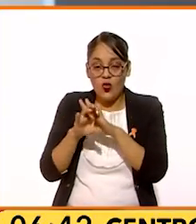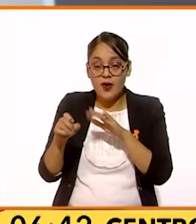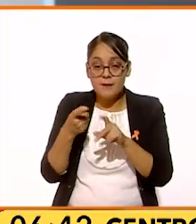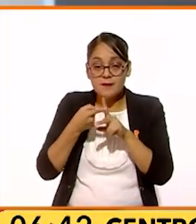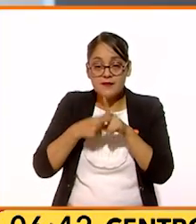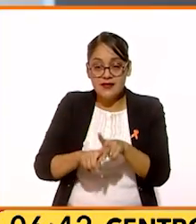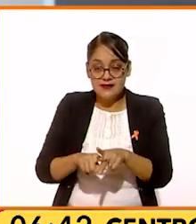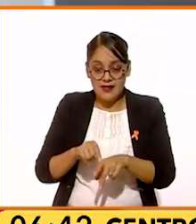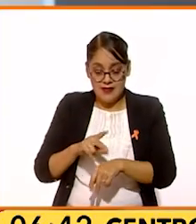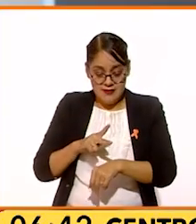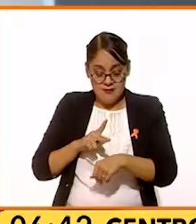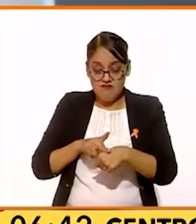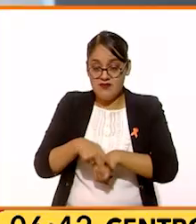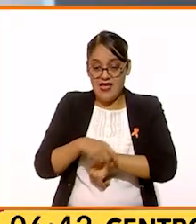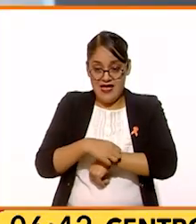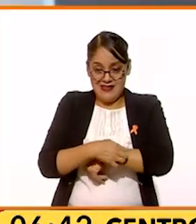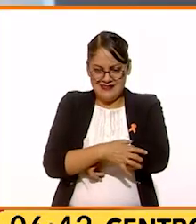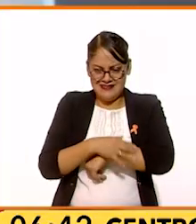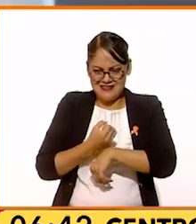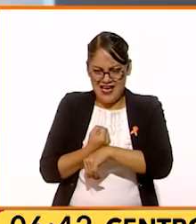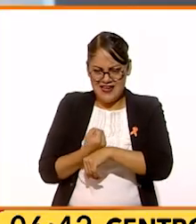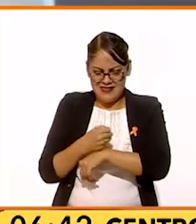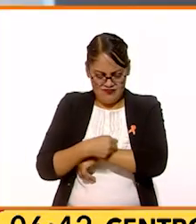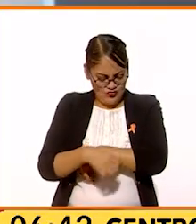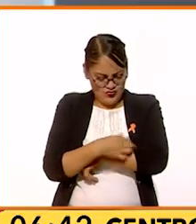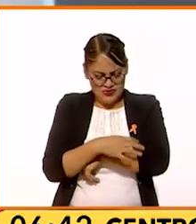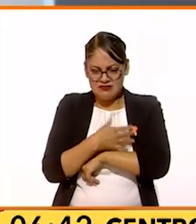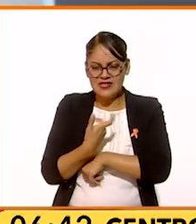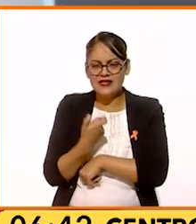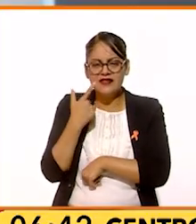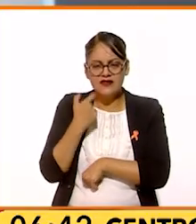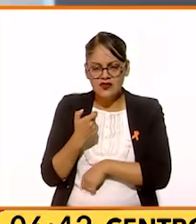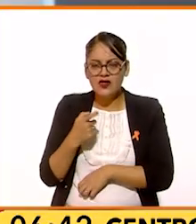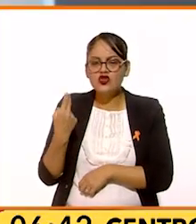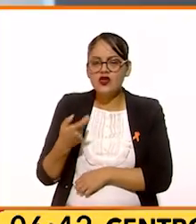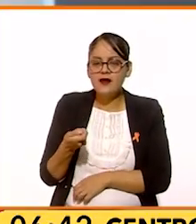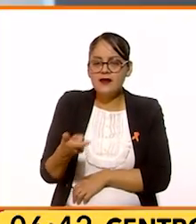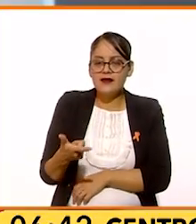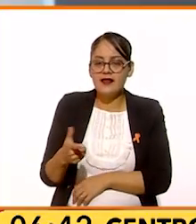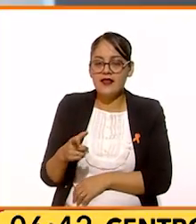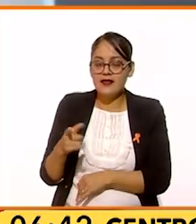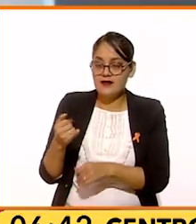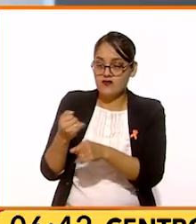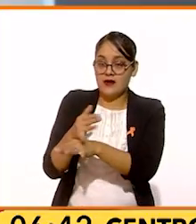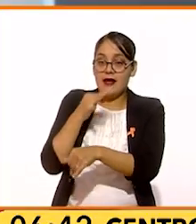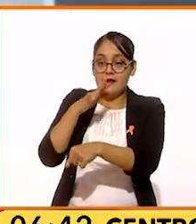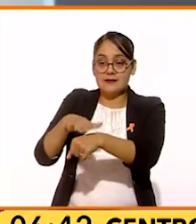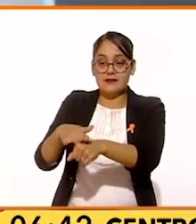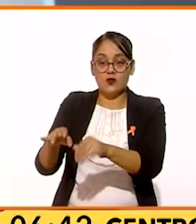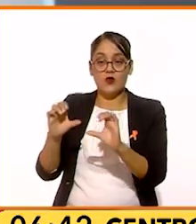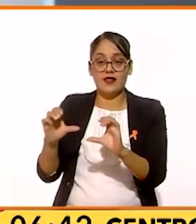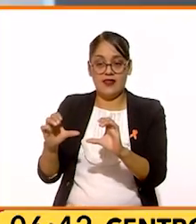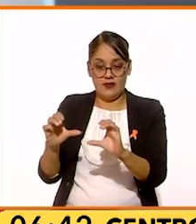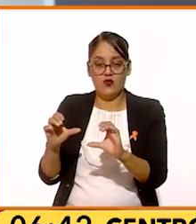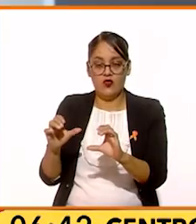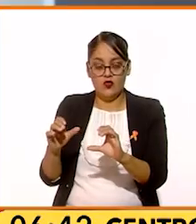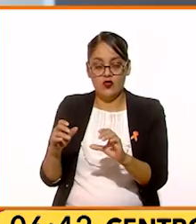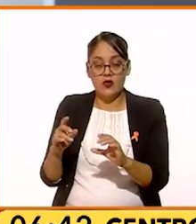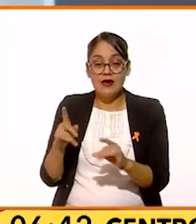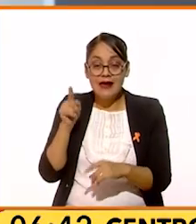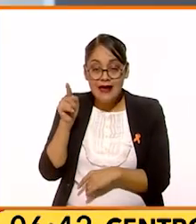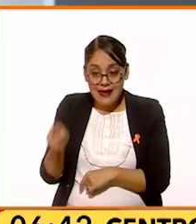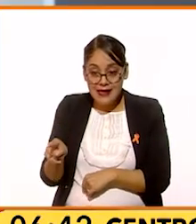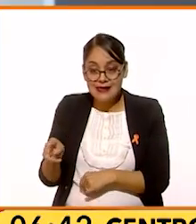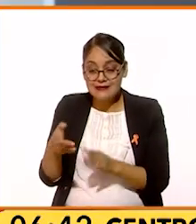hemorragias en la piel. Ahí es cuando nosotros tenemos los denominados datos de alarma y es cuando aquí las personas tienen